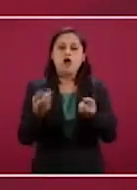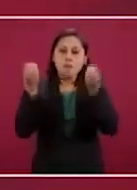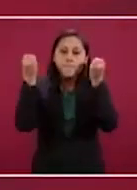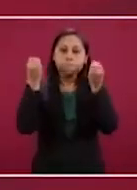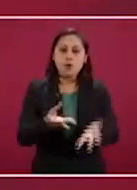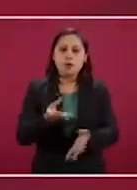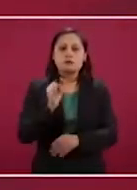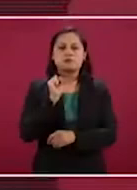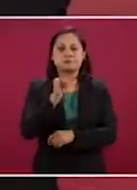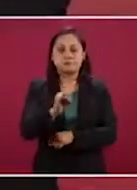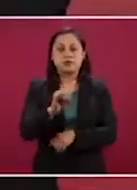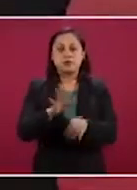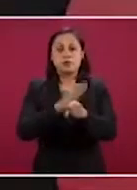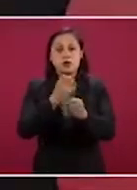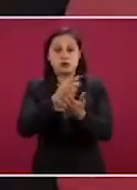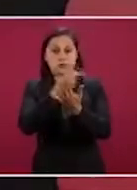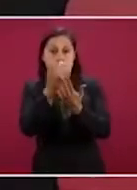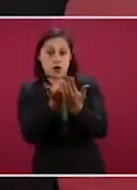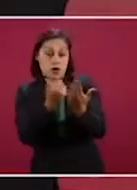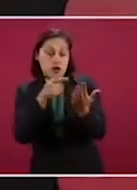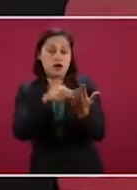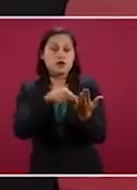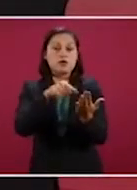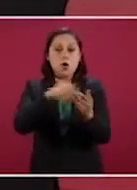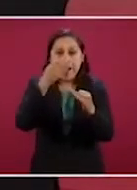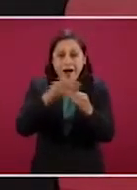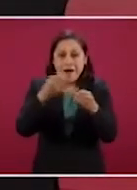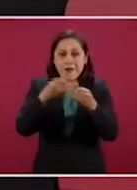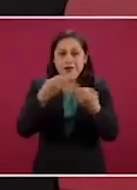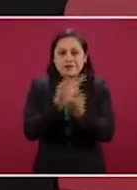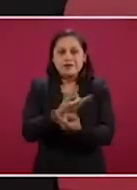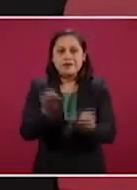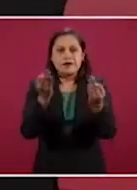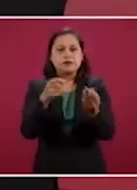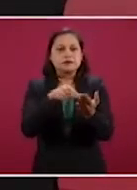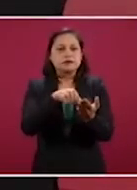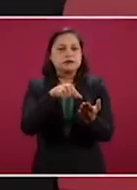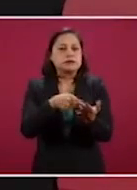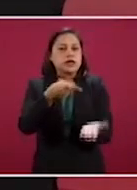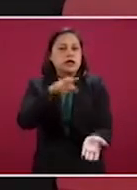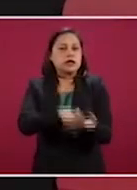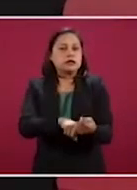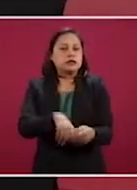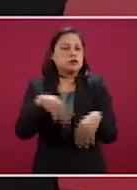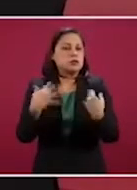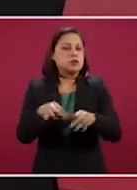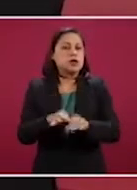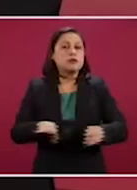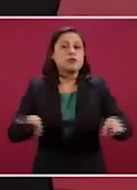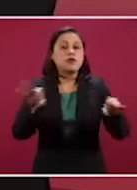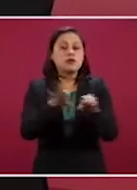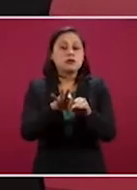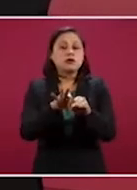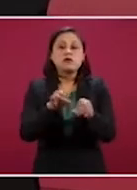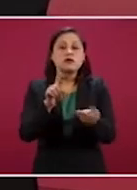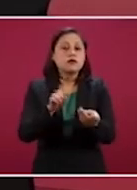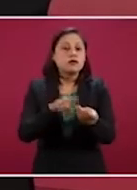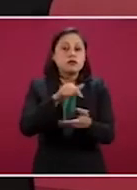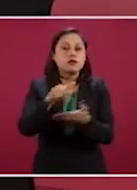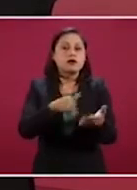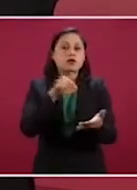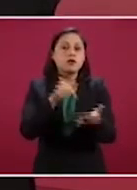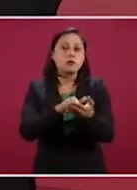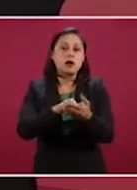parte importante de los proyectos que hoy se anuncian y los que vendrán se desarrollarán en las regiones